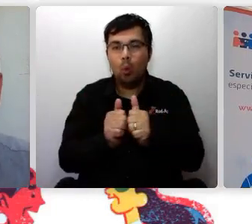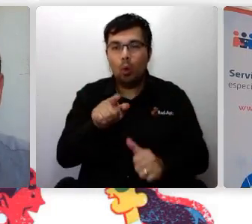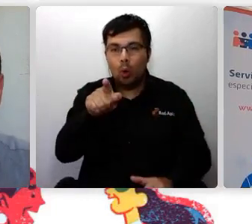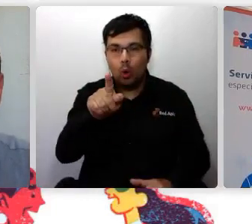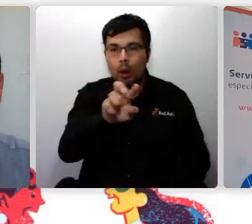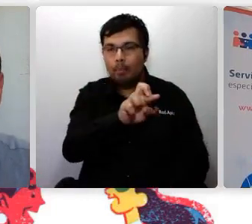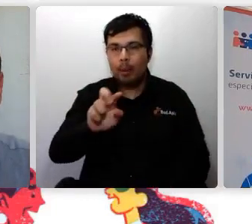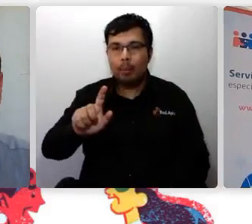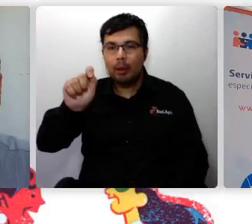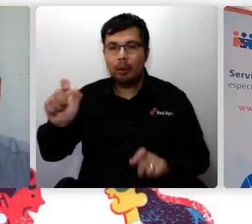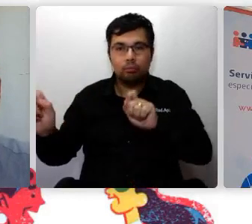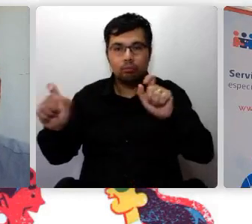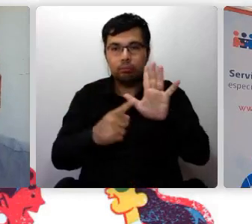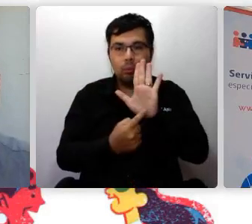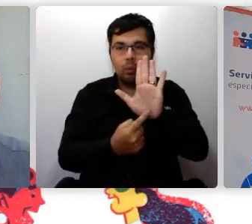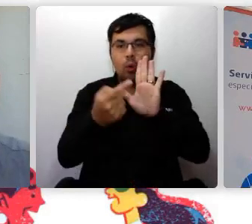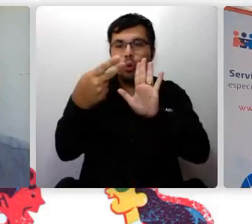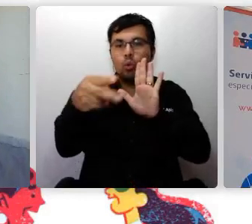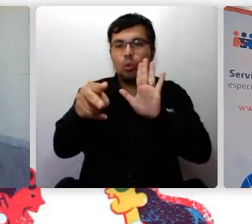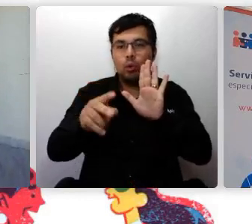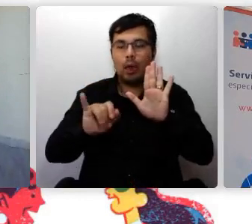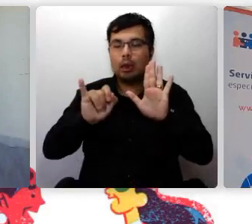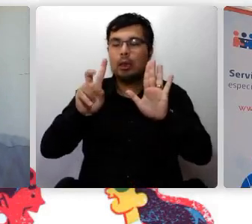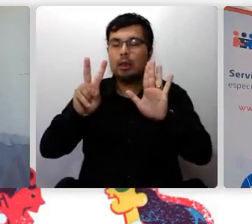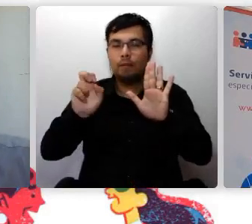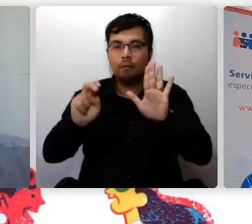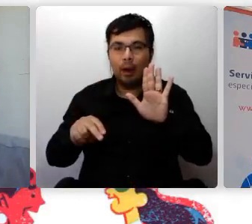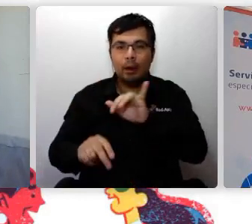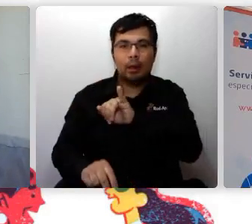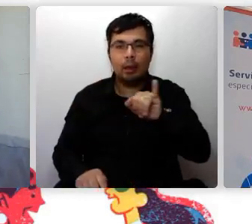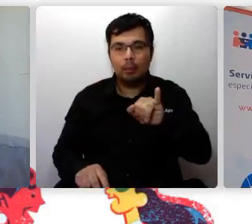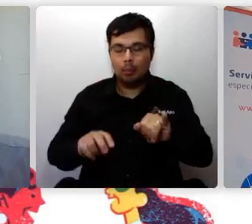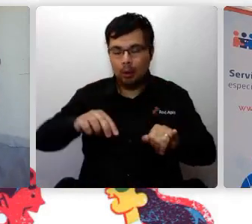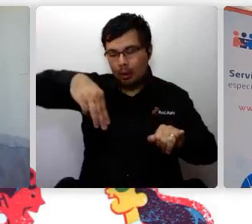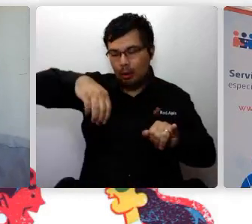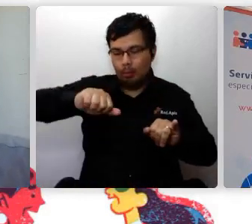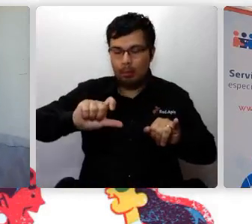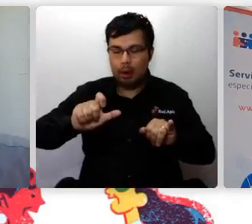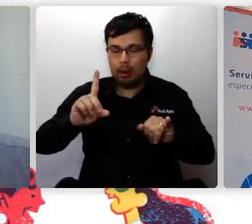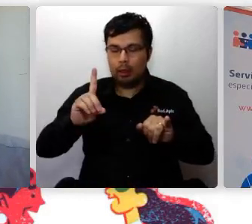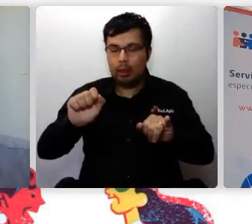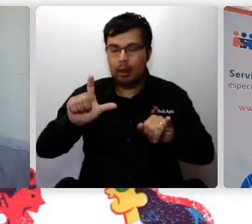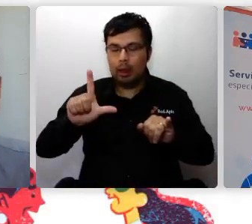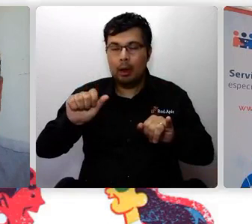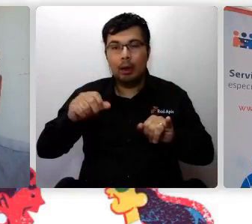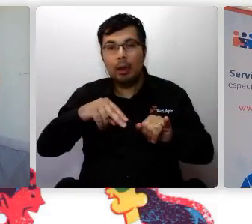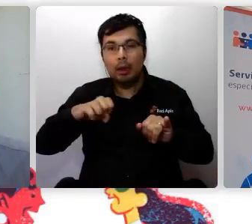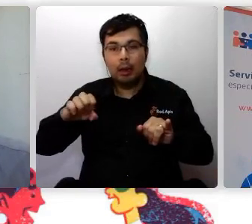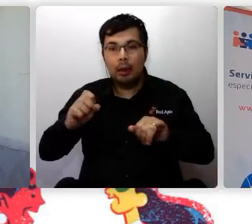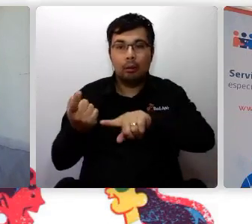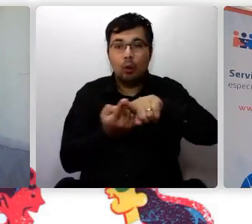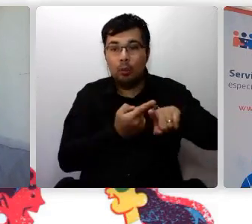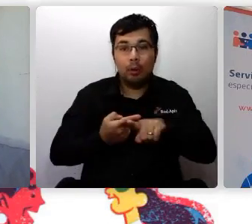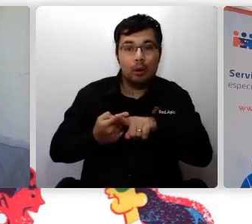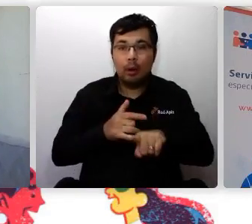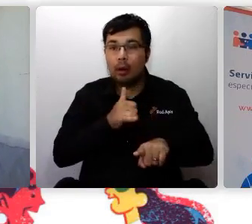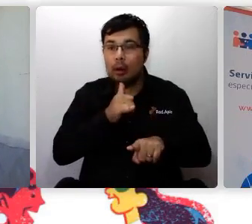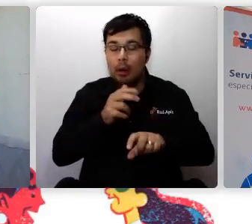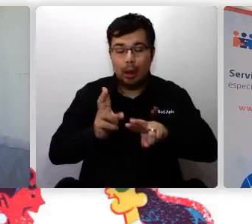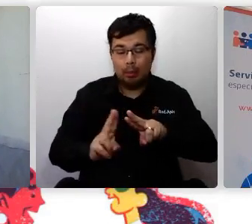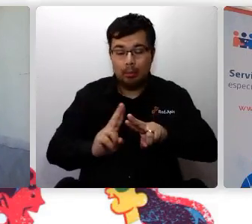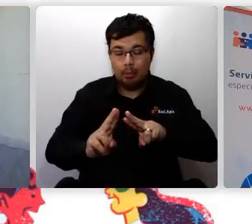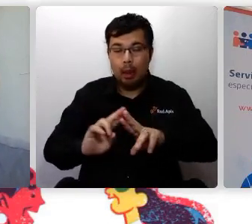nos va a estar contando, y desde esa perspectiva poder generar toda esta energía desde el punto de vista de lo que hayamos visto hoy día y lo puedan volver a revisar.